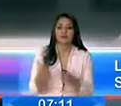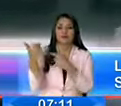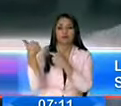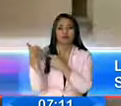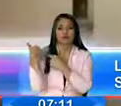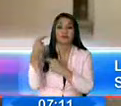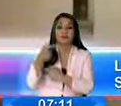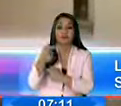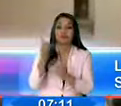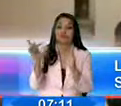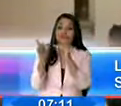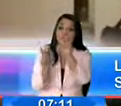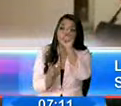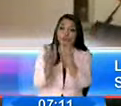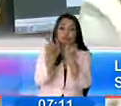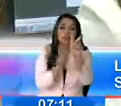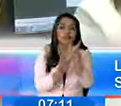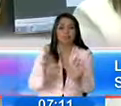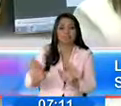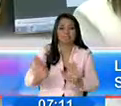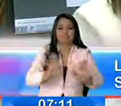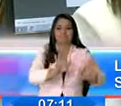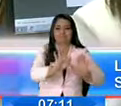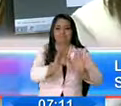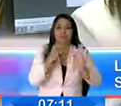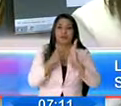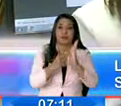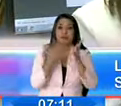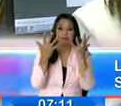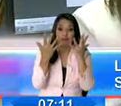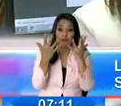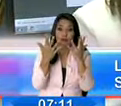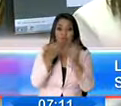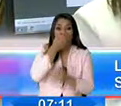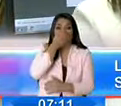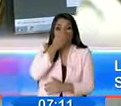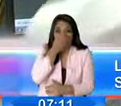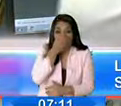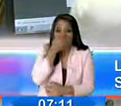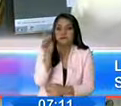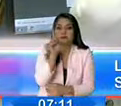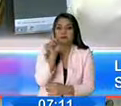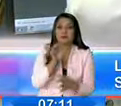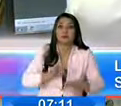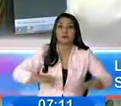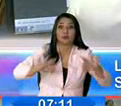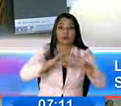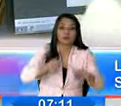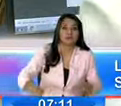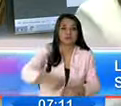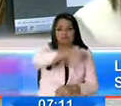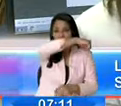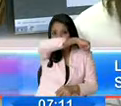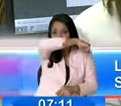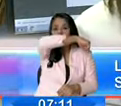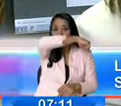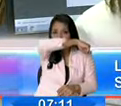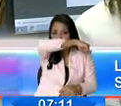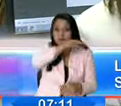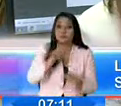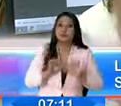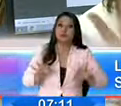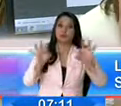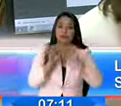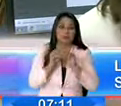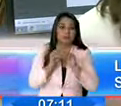de estar en contacto con otras personas. Quiero evitar usar las manos para estornudar, sino usar nuestro antebrazo. De esa manera,